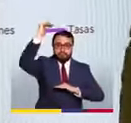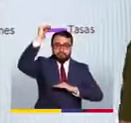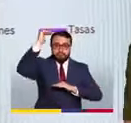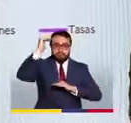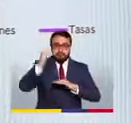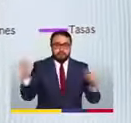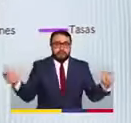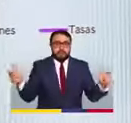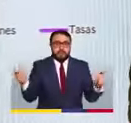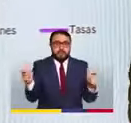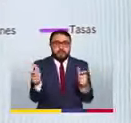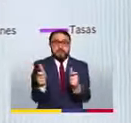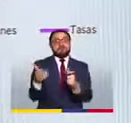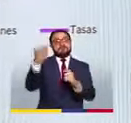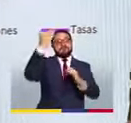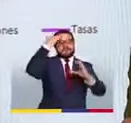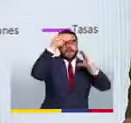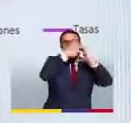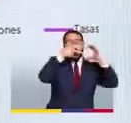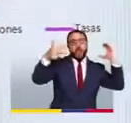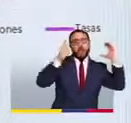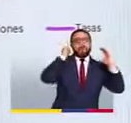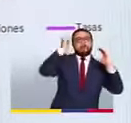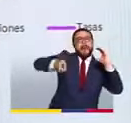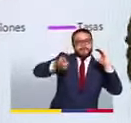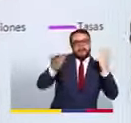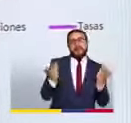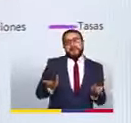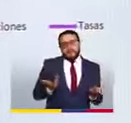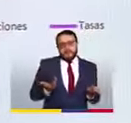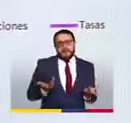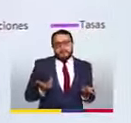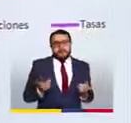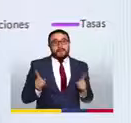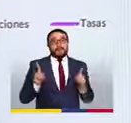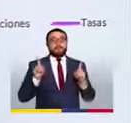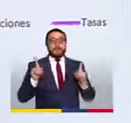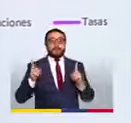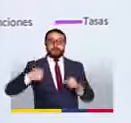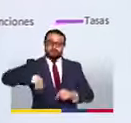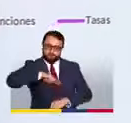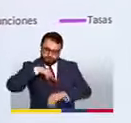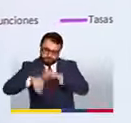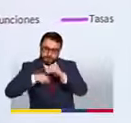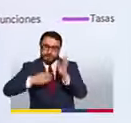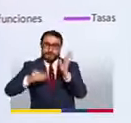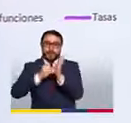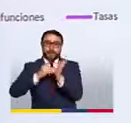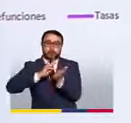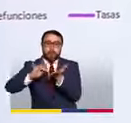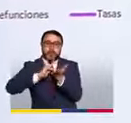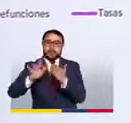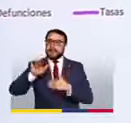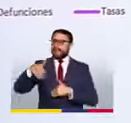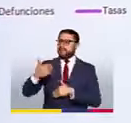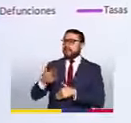fue ordenado por la Corte Constitucional. Sin embargo, nos tumbaron los decretos de emergencia, no entendí por